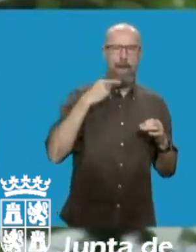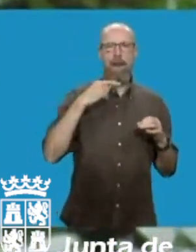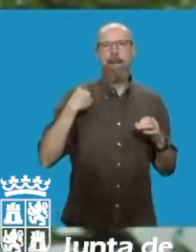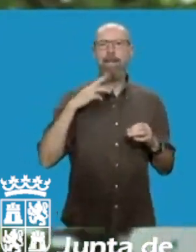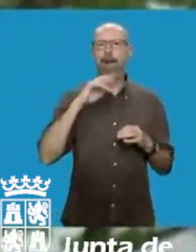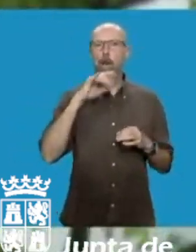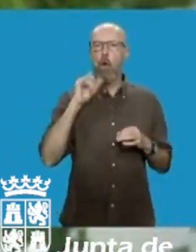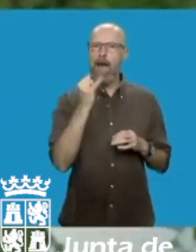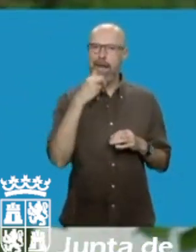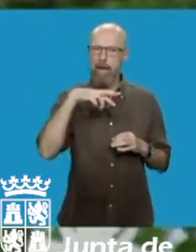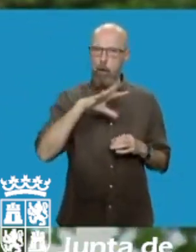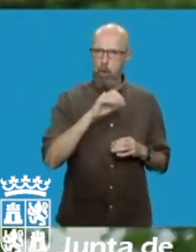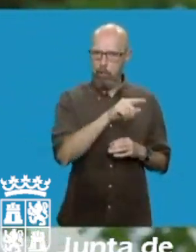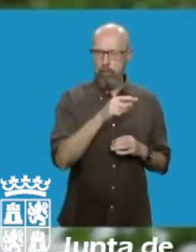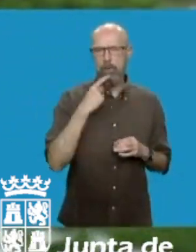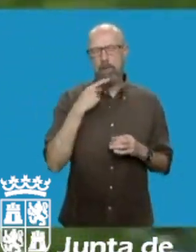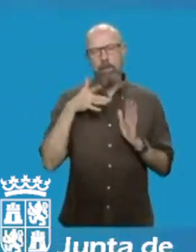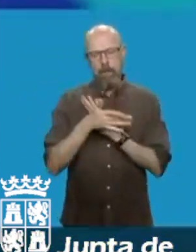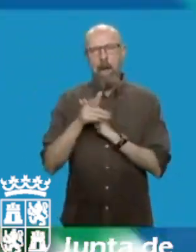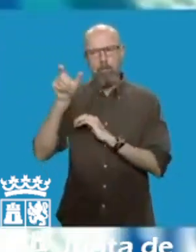esta mención especial.